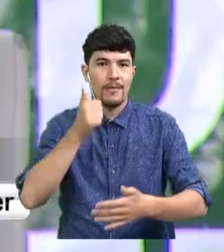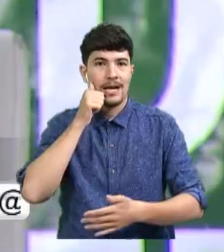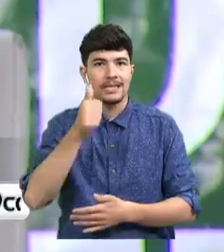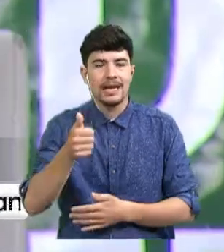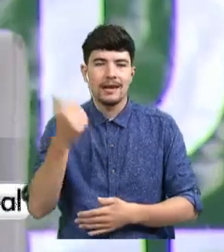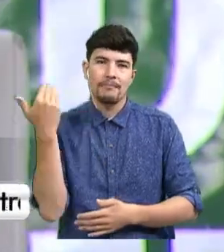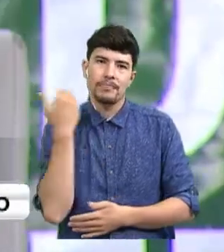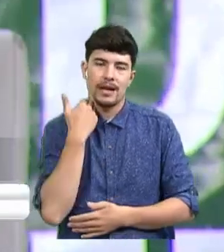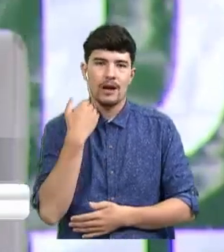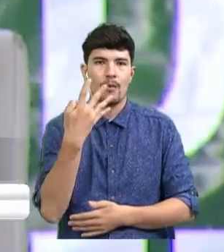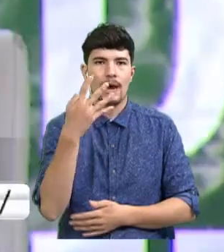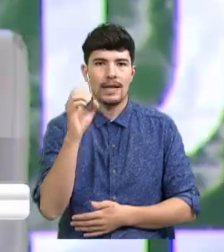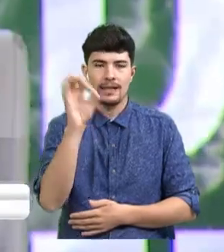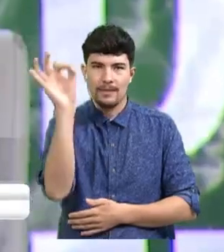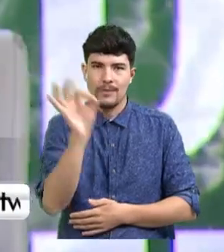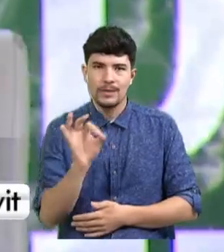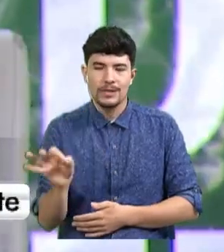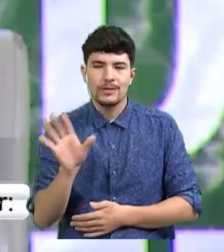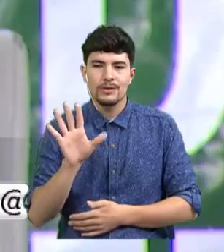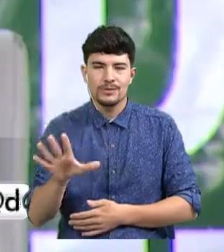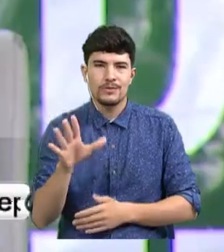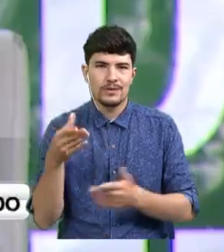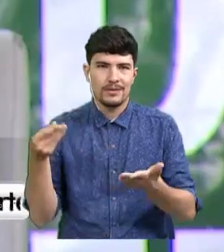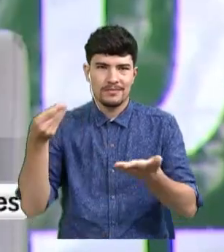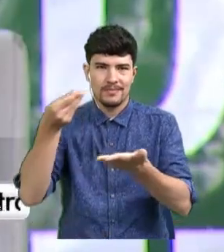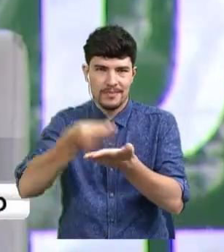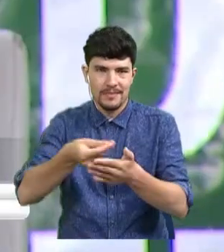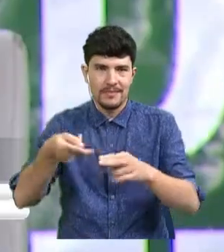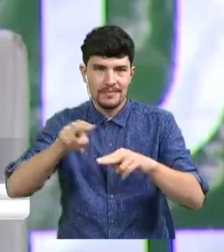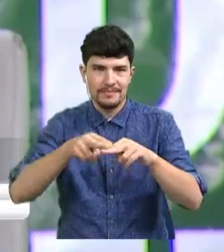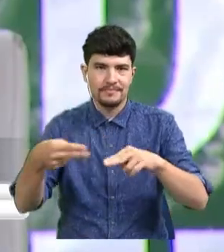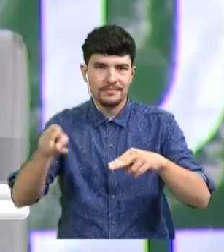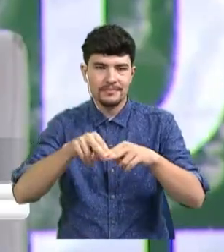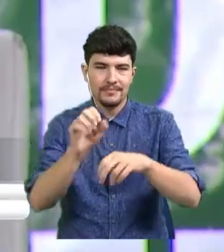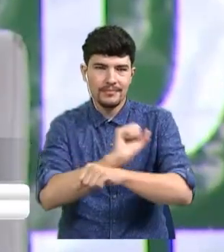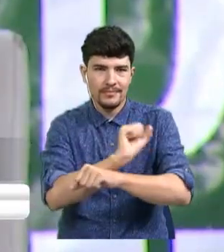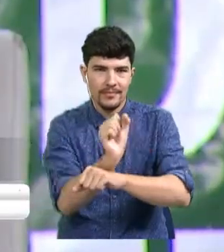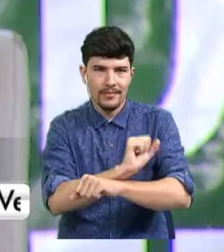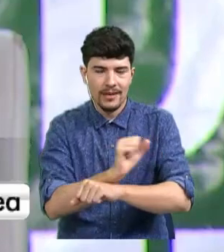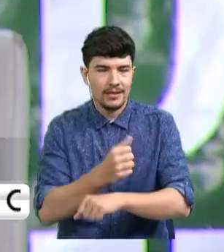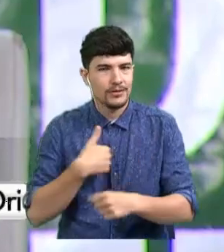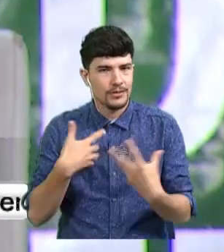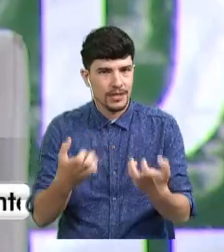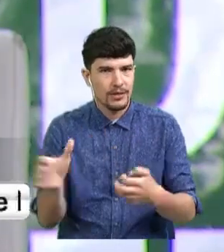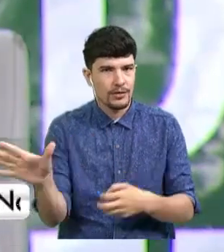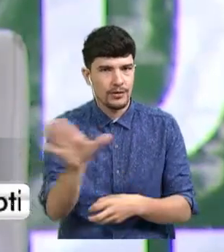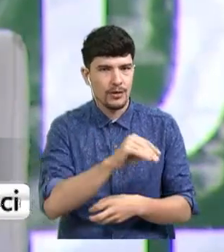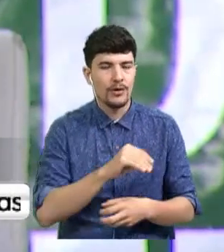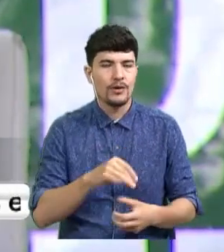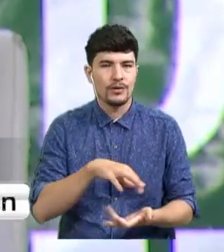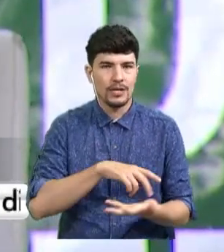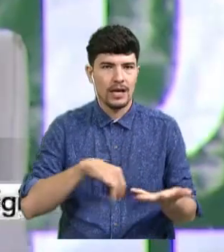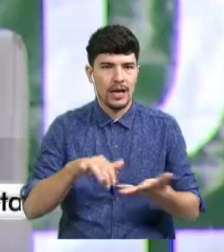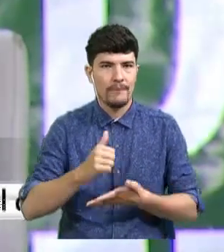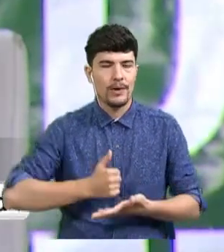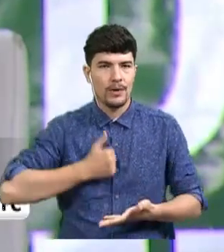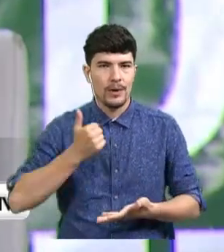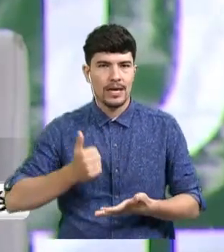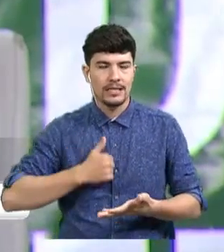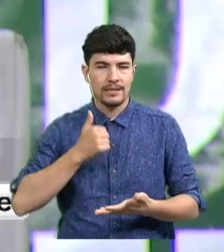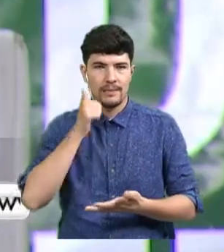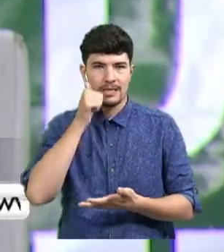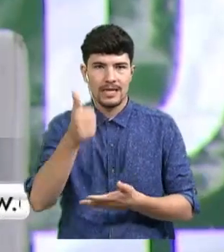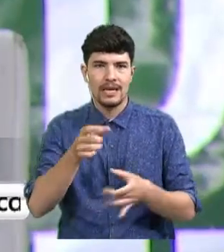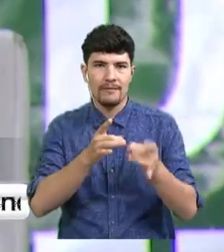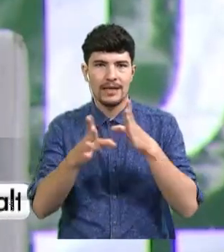del 40% que tenemos en el pago del impuesto vehicular. Yo quiero que todos los santandereanos aprovechemos este importante descuento. Mañana